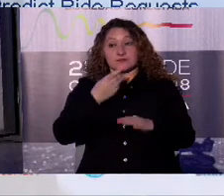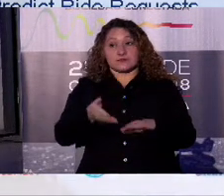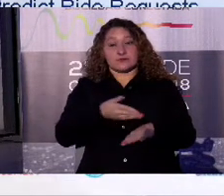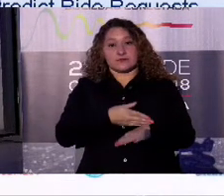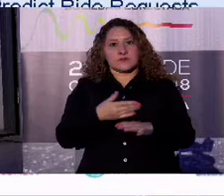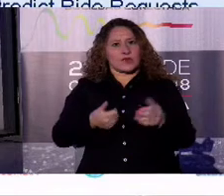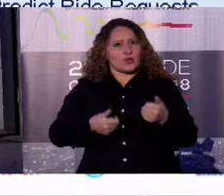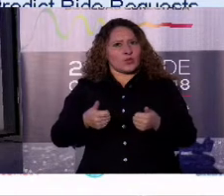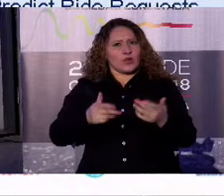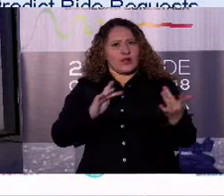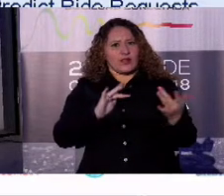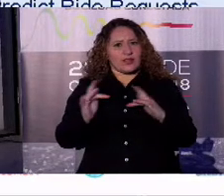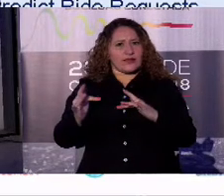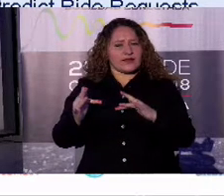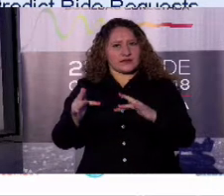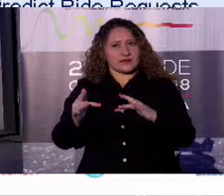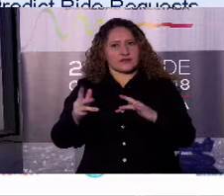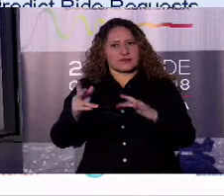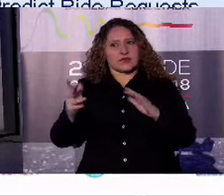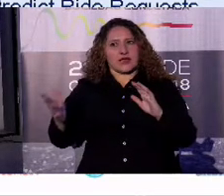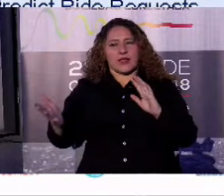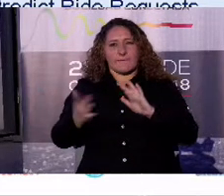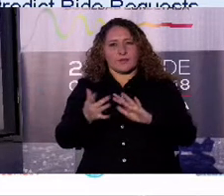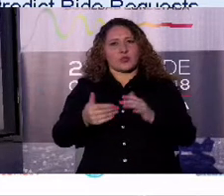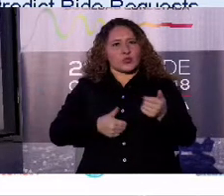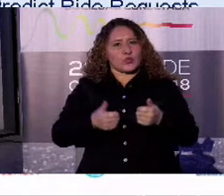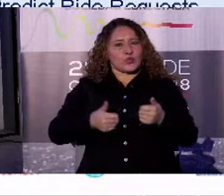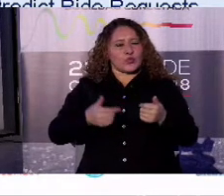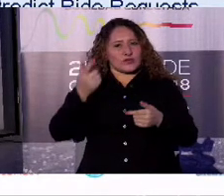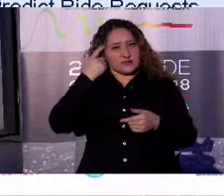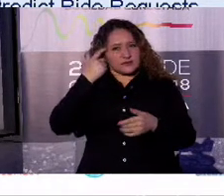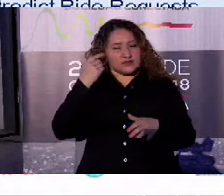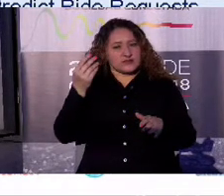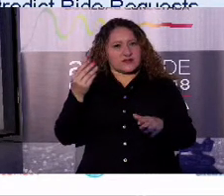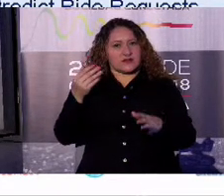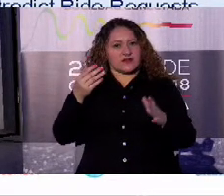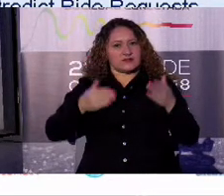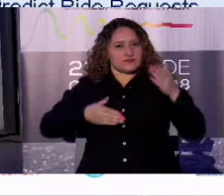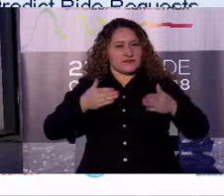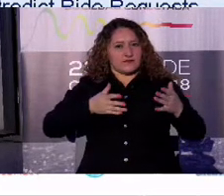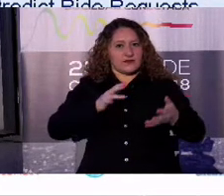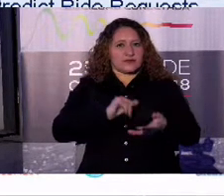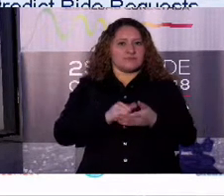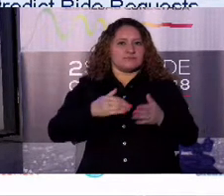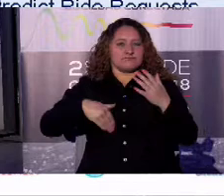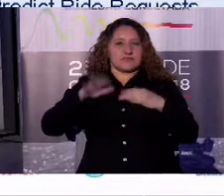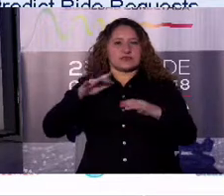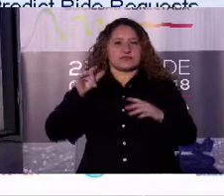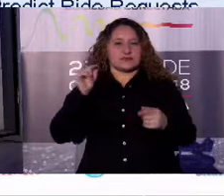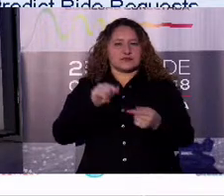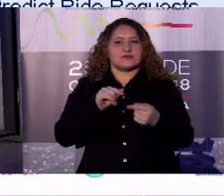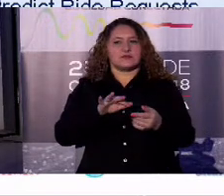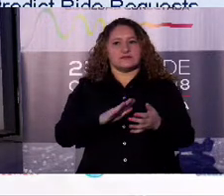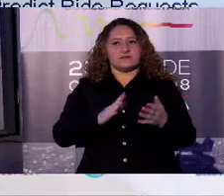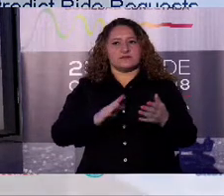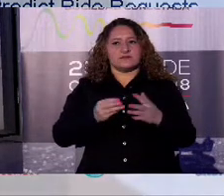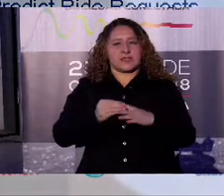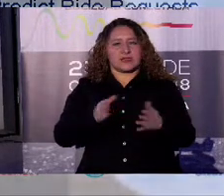Redes móviles orientadas hacia, inteligencia artificial, discúlpeme, orientadas hacia el mantenimiento y operación de la red, ¿no? En